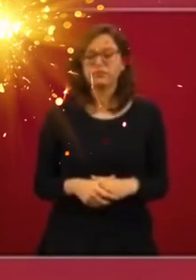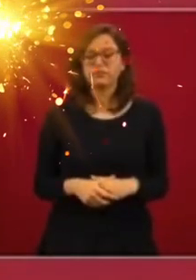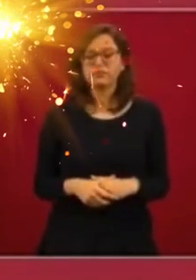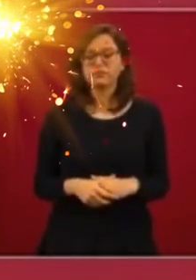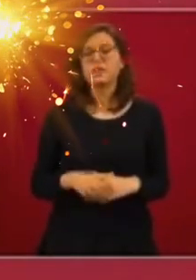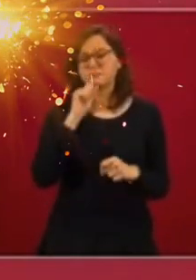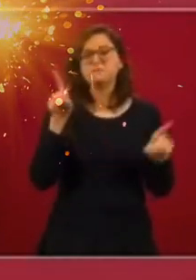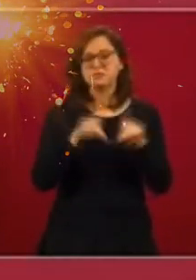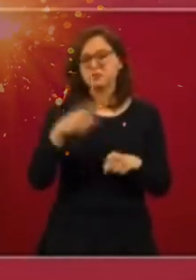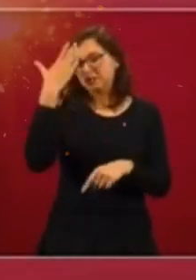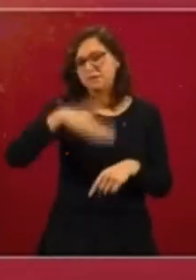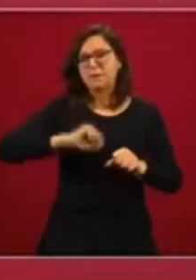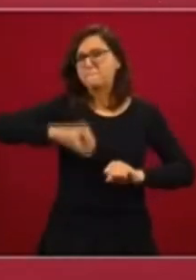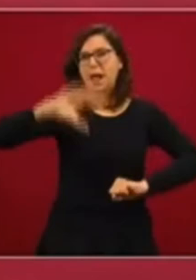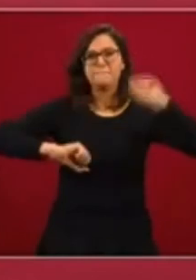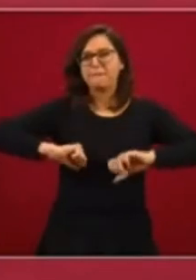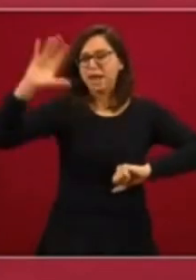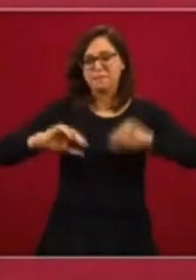y los pirotécnicos,